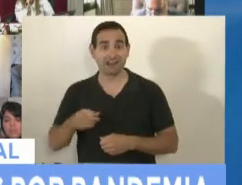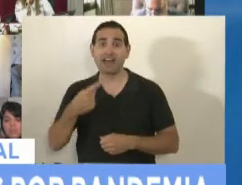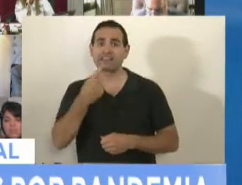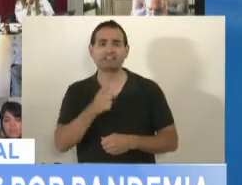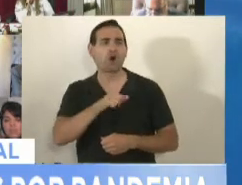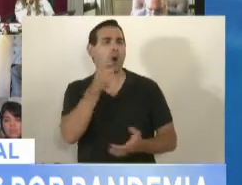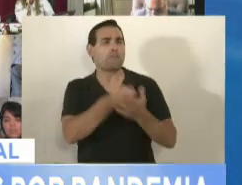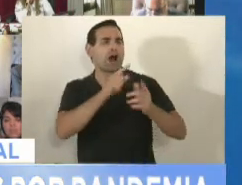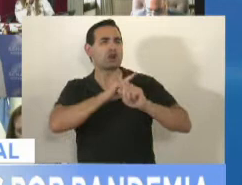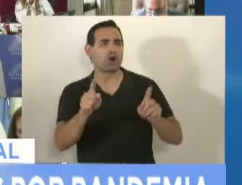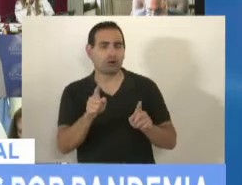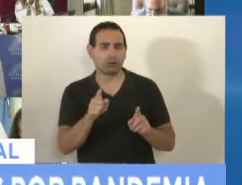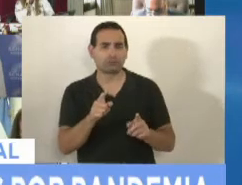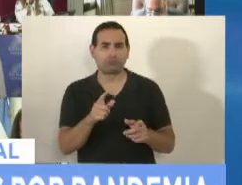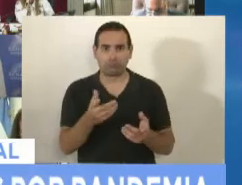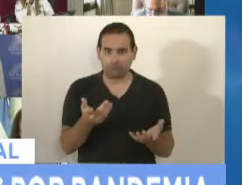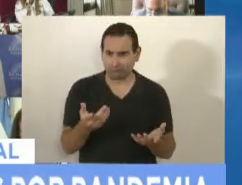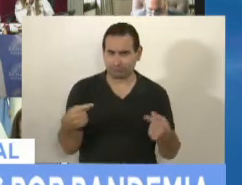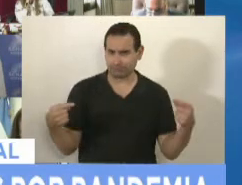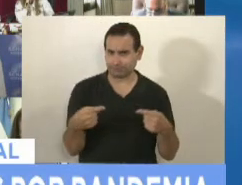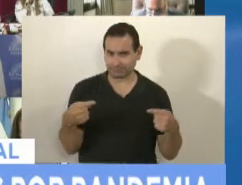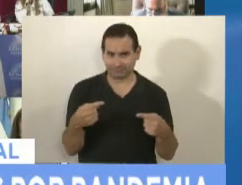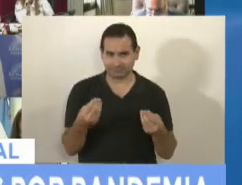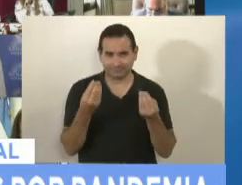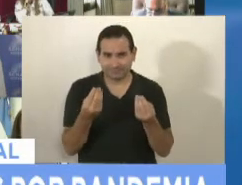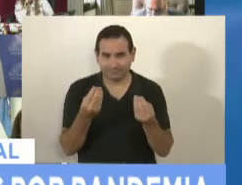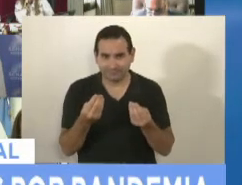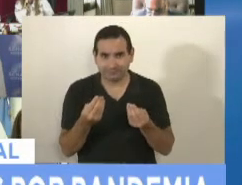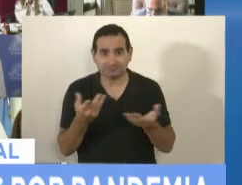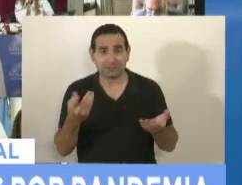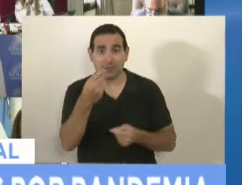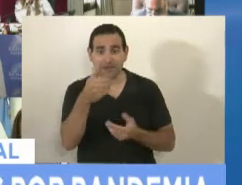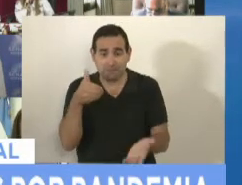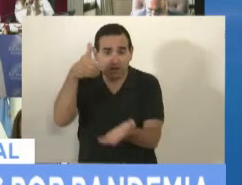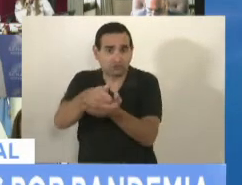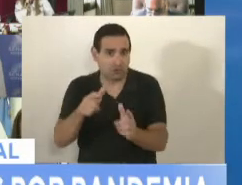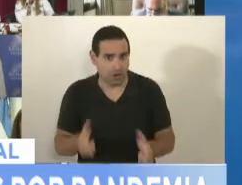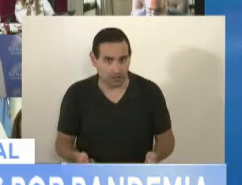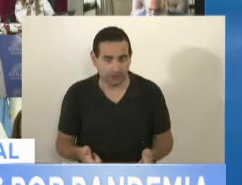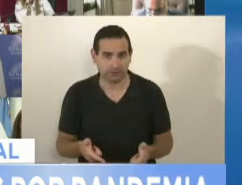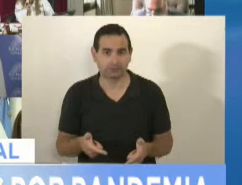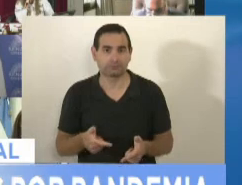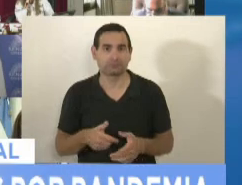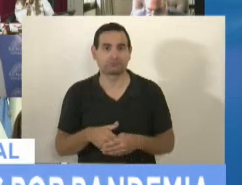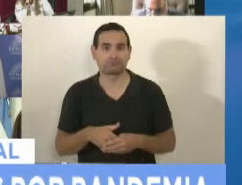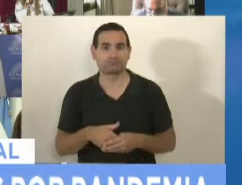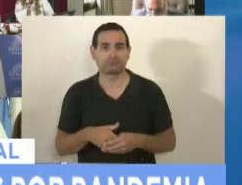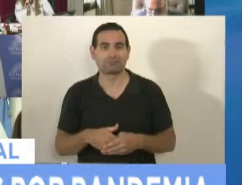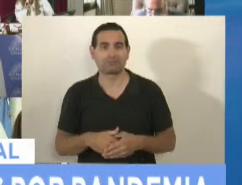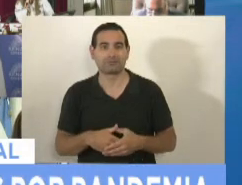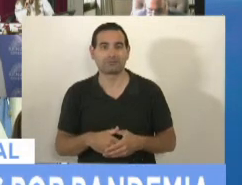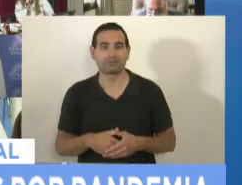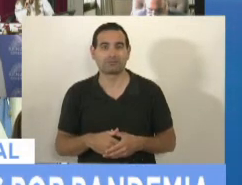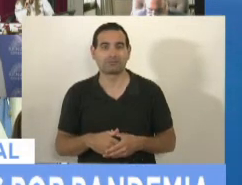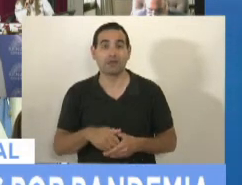que pagar. Poca ayuda le damos. La falta de inversión. Haber matado aquí